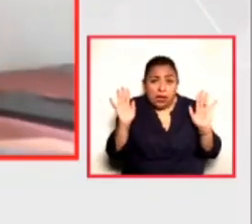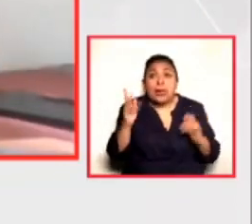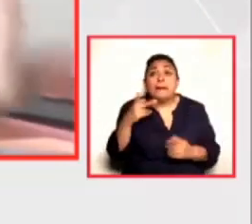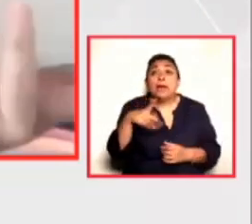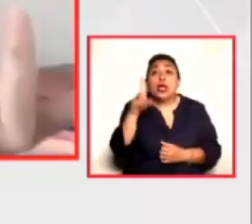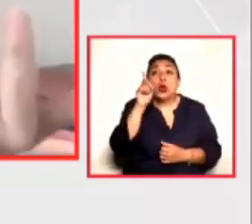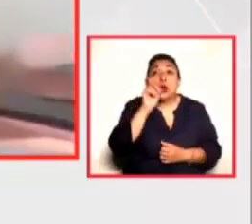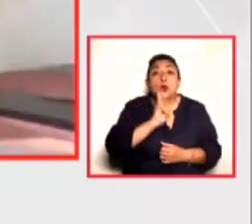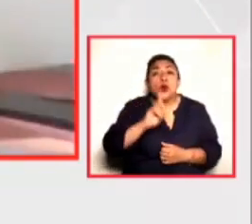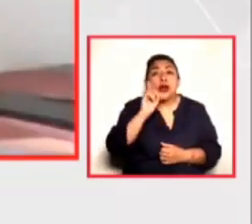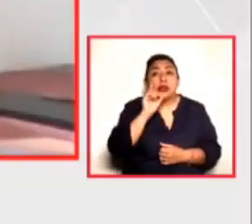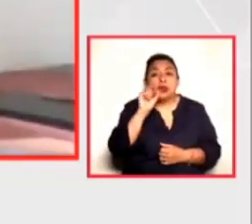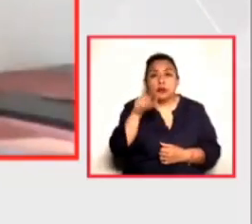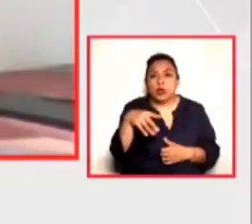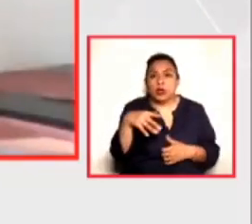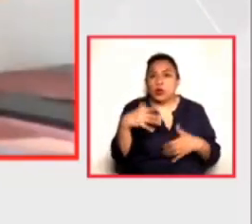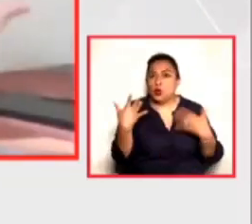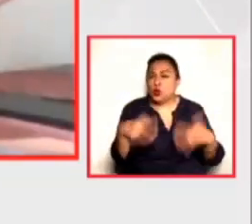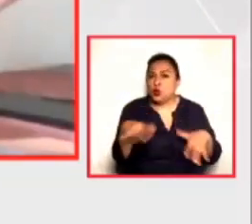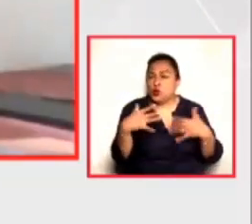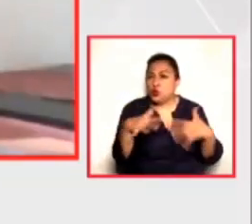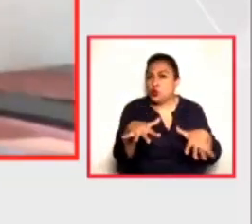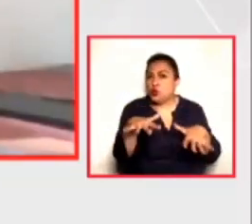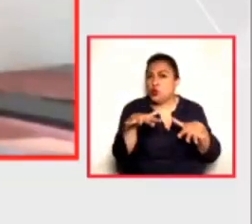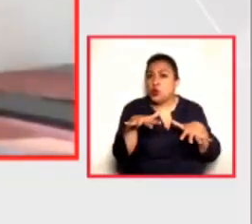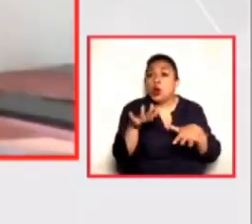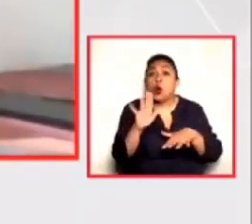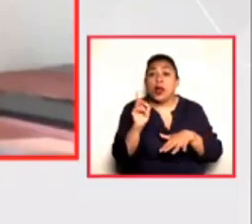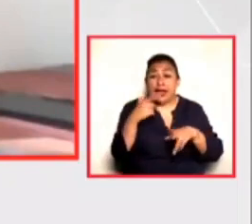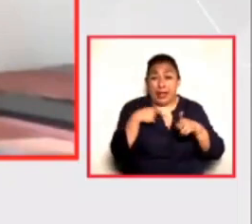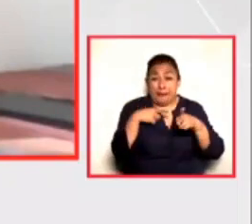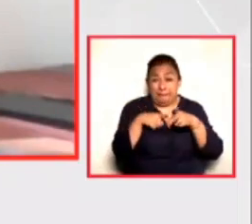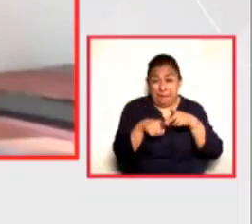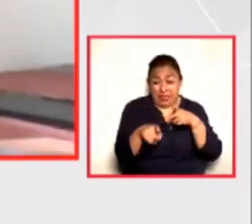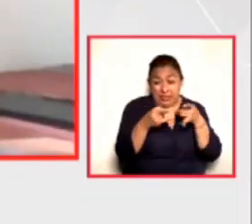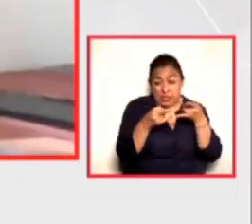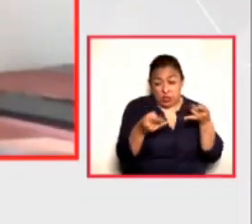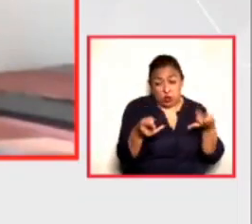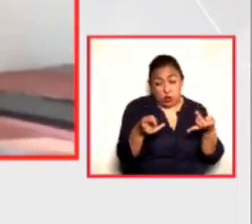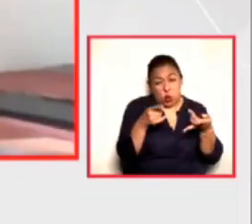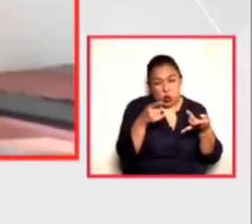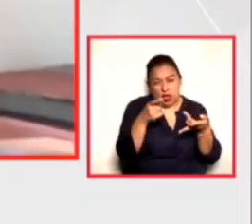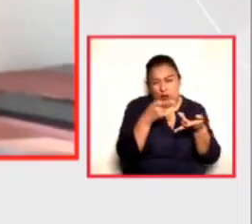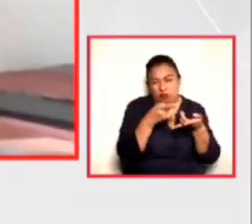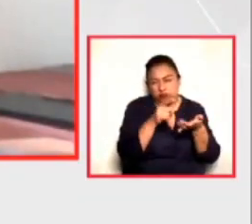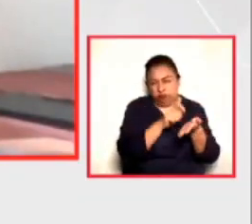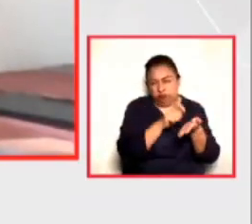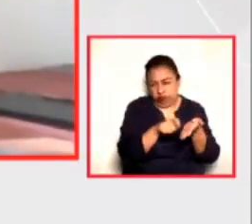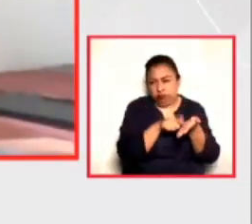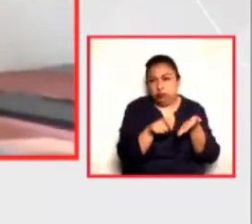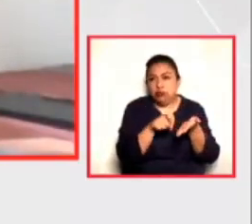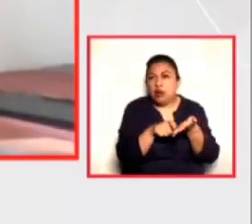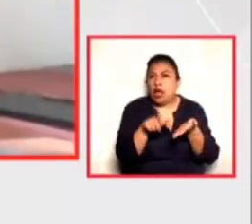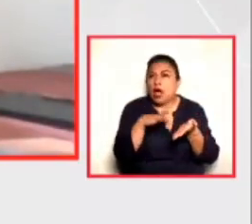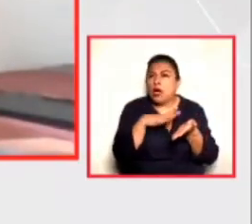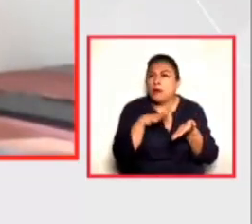sentido, excepcional, porque al empezar la trama está en este especie de espacio